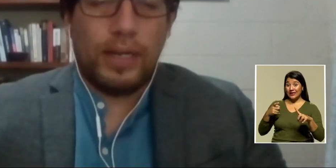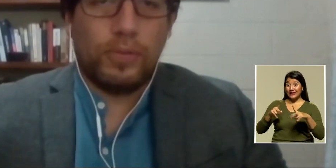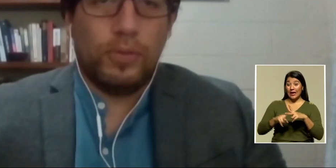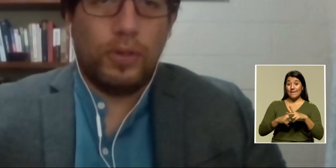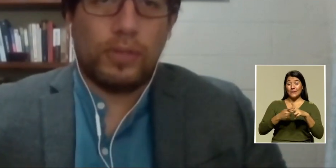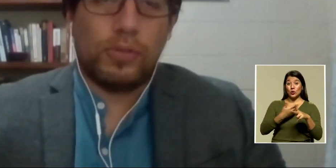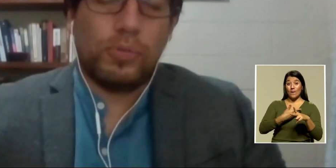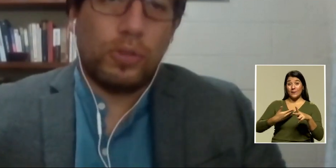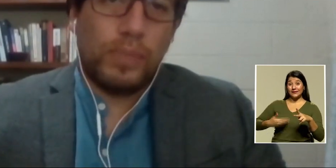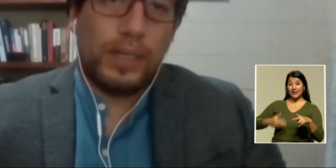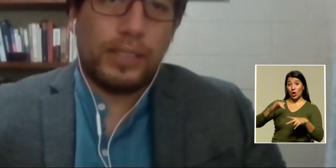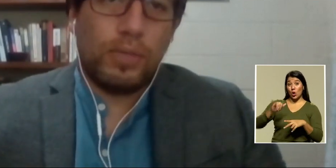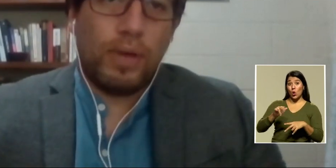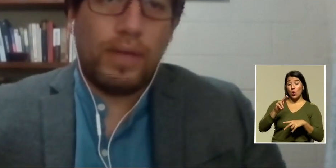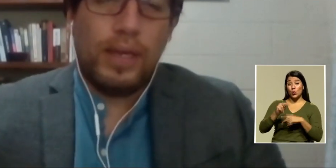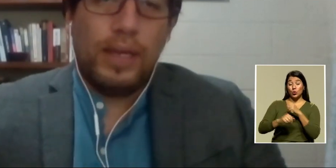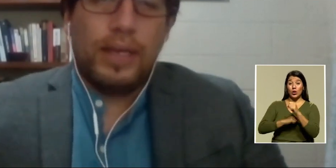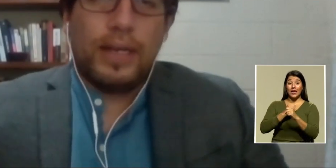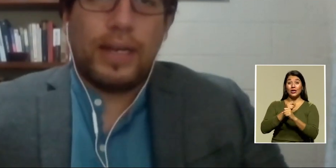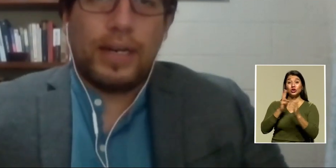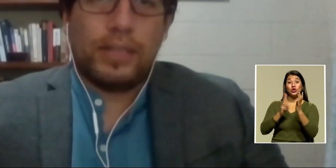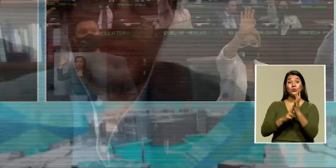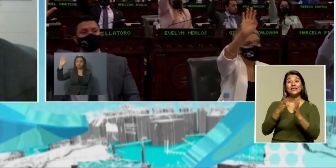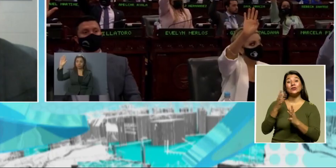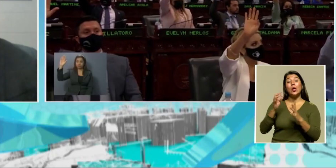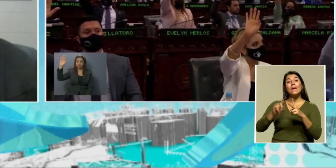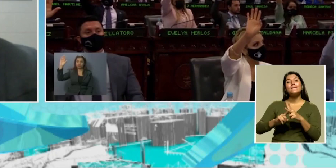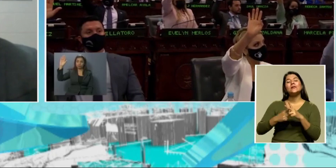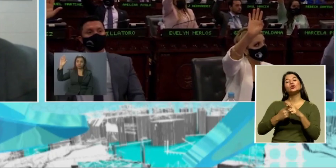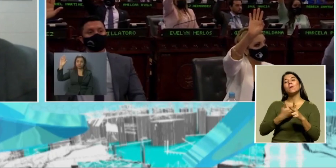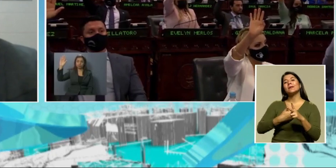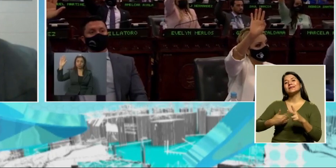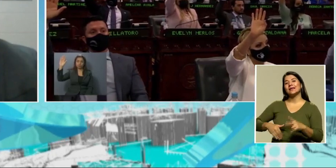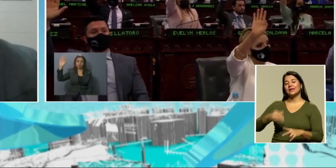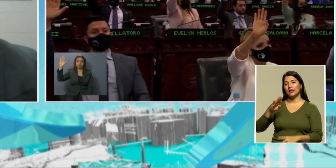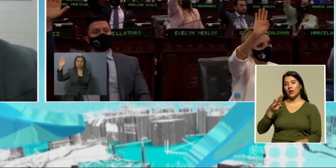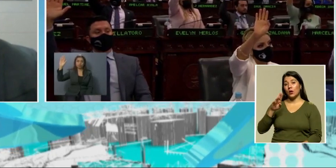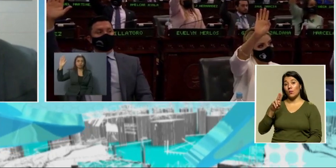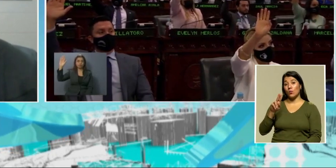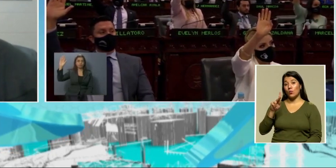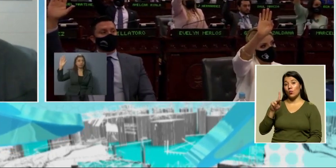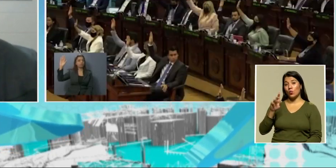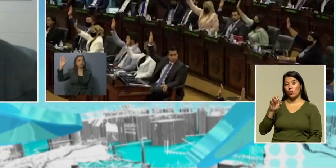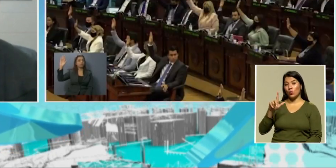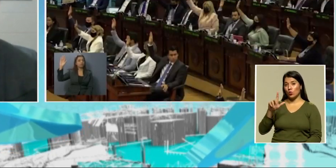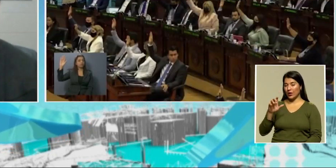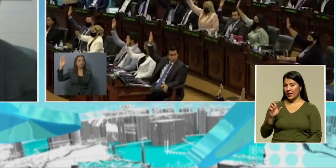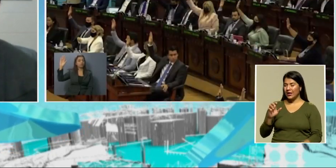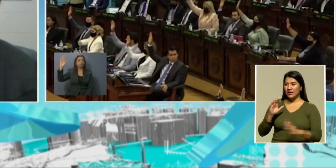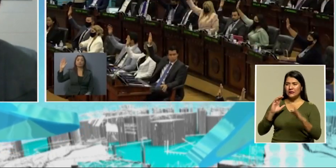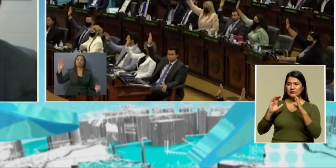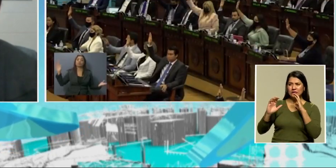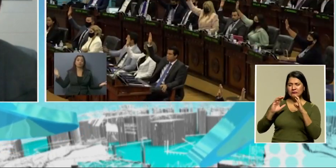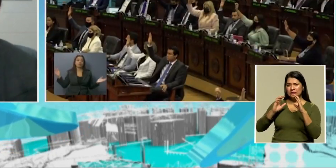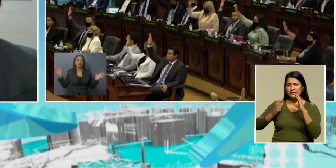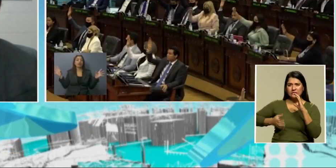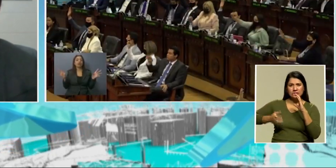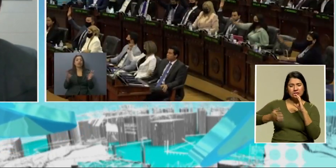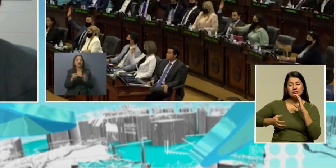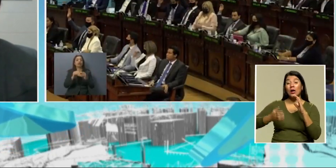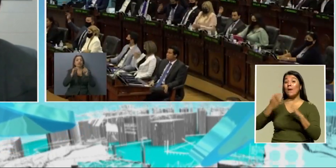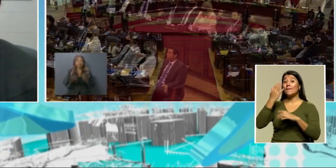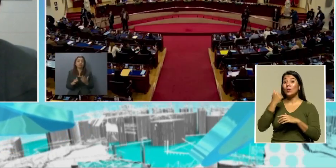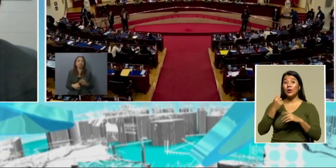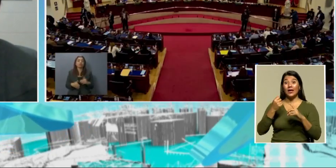Bukele en junio de 2019. La relación ha ido deteriorándose cada vez más en el sentido de que desde